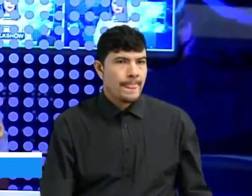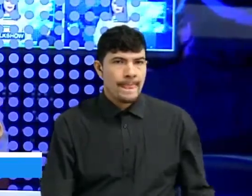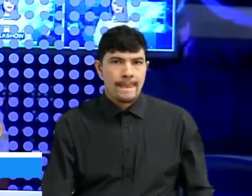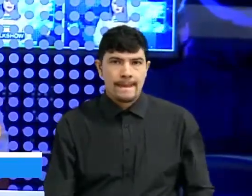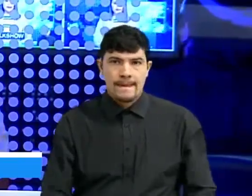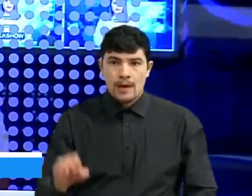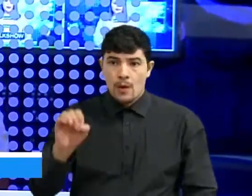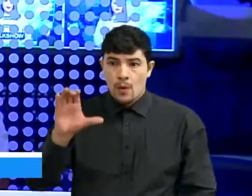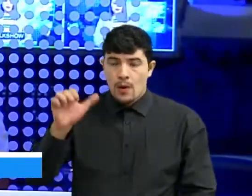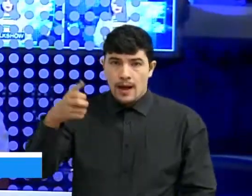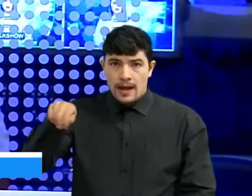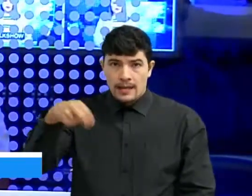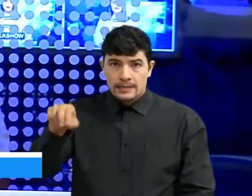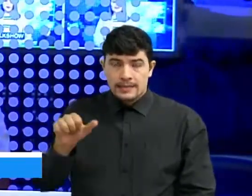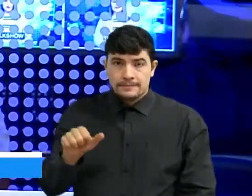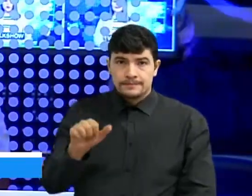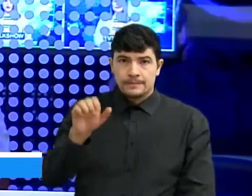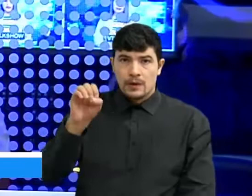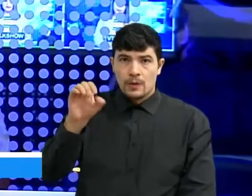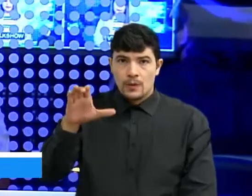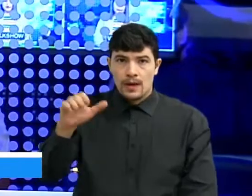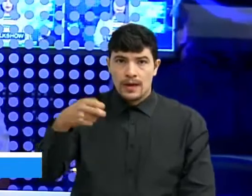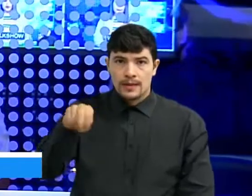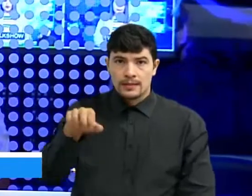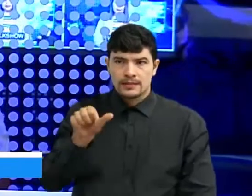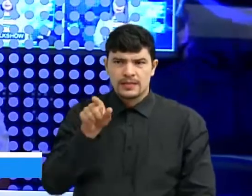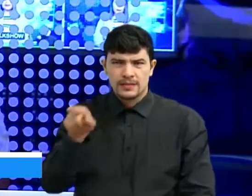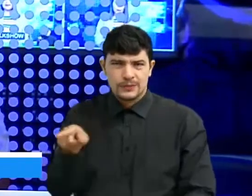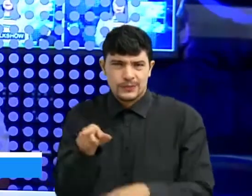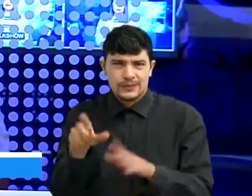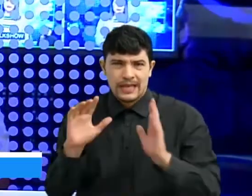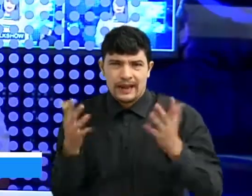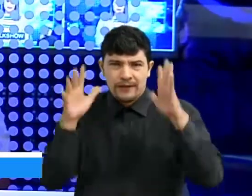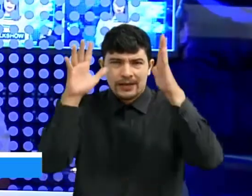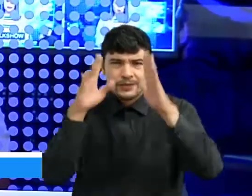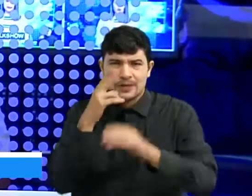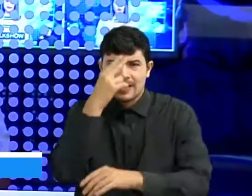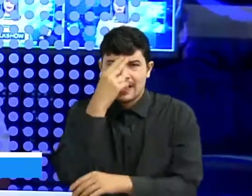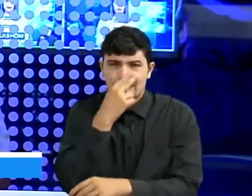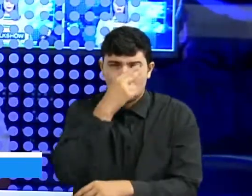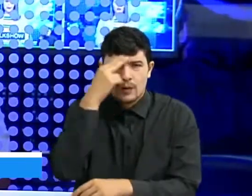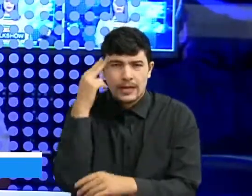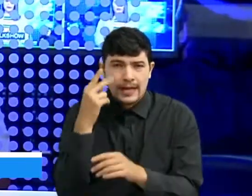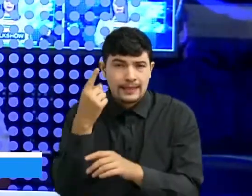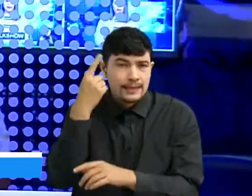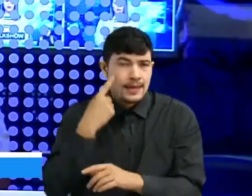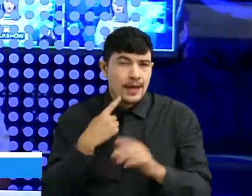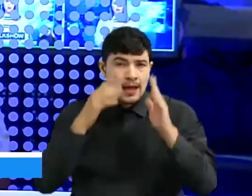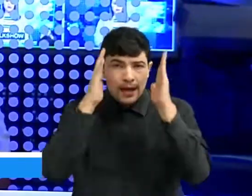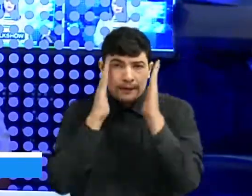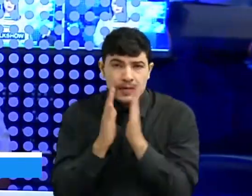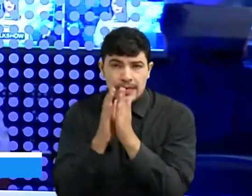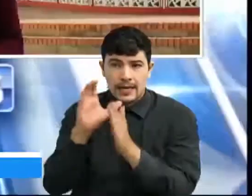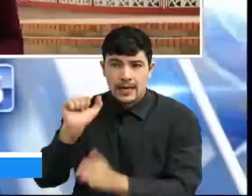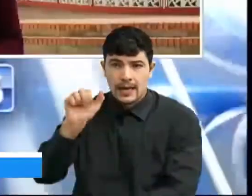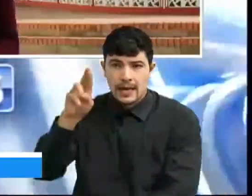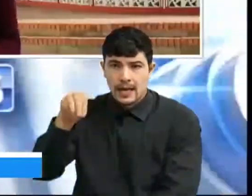nuestra corresponsal en esa zona del norte de Santander, Tatiana García. Tatiana, buenas tardes. ¿Cómo celebraron en la ciudad de Los